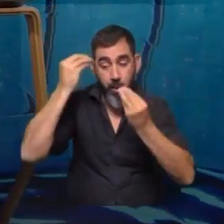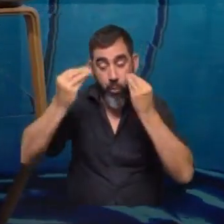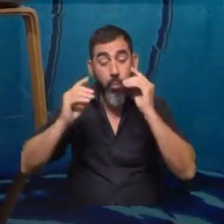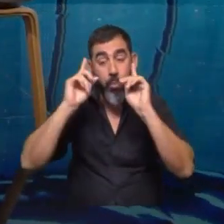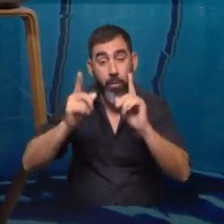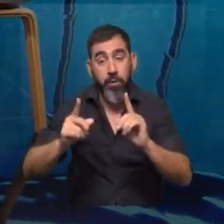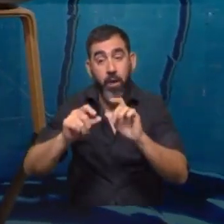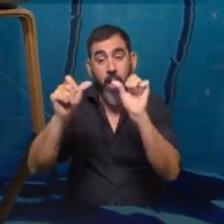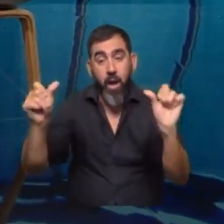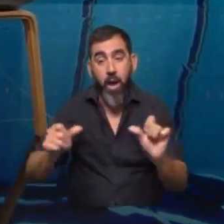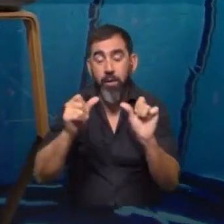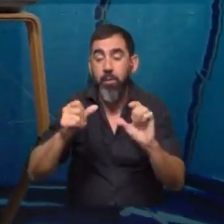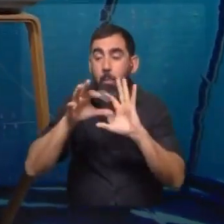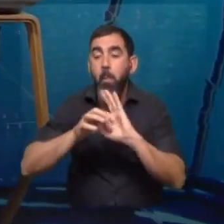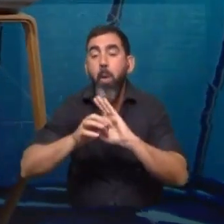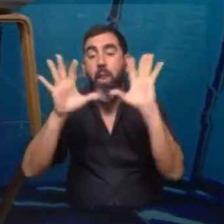hacer esto como algo más democrático.